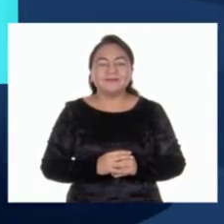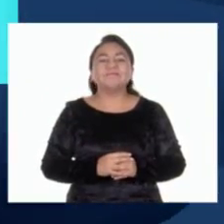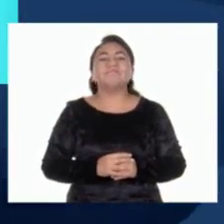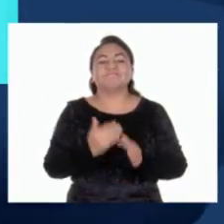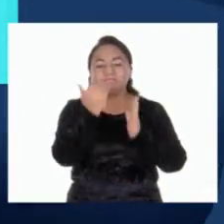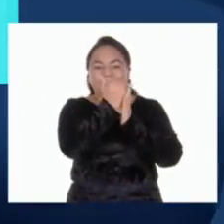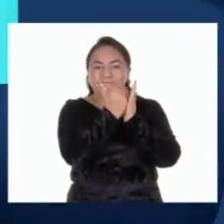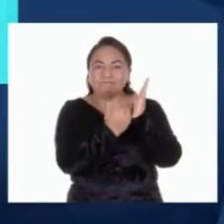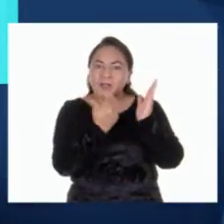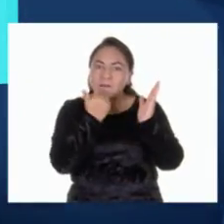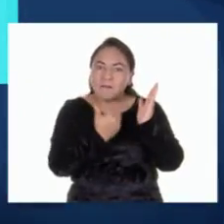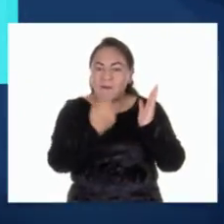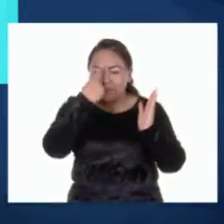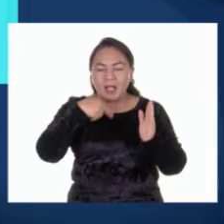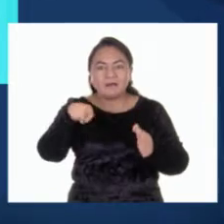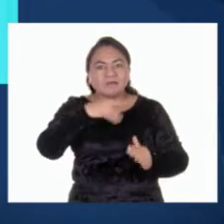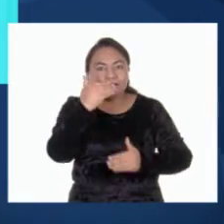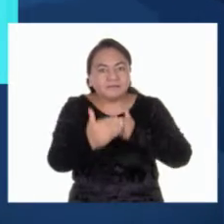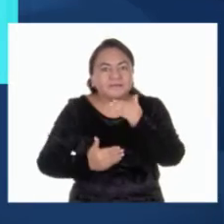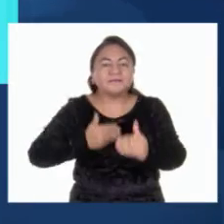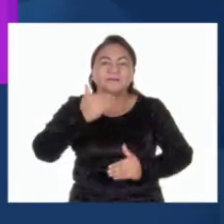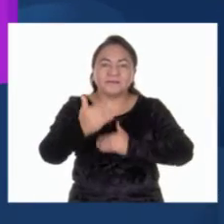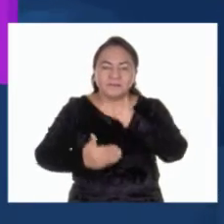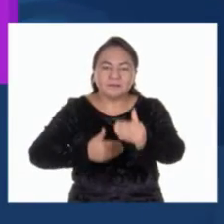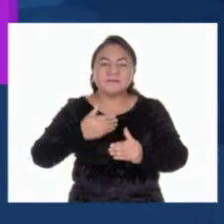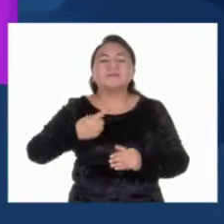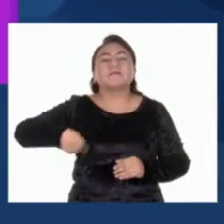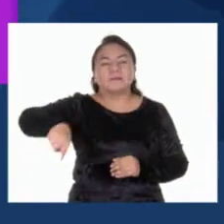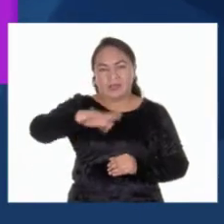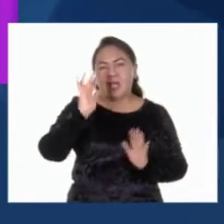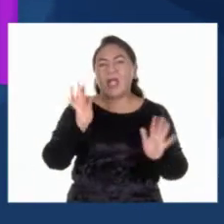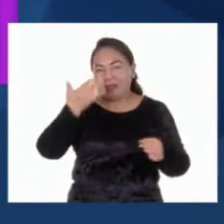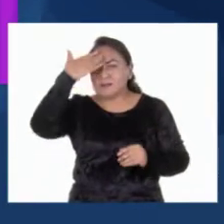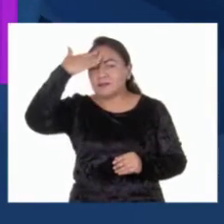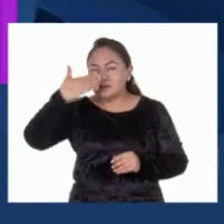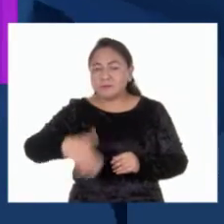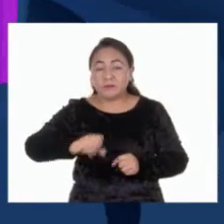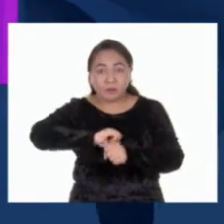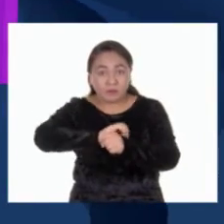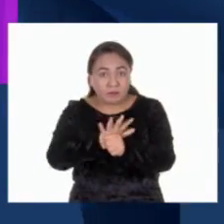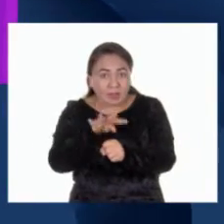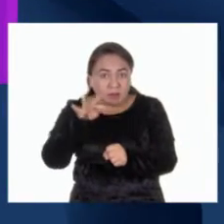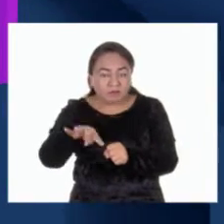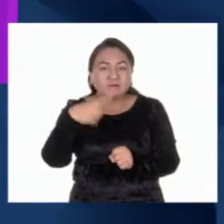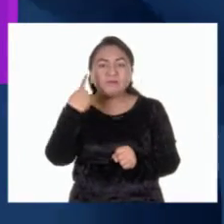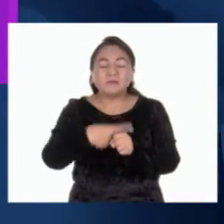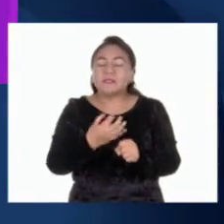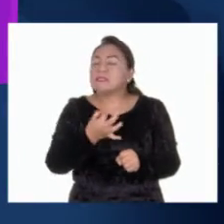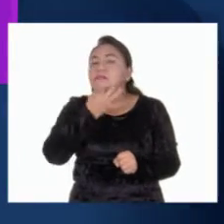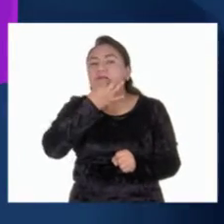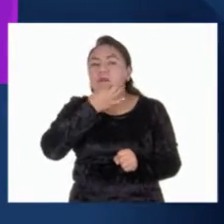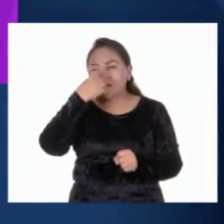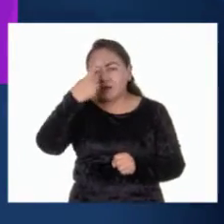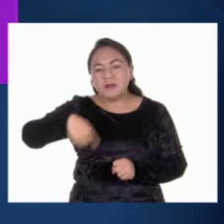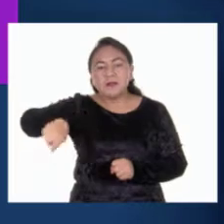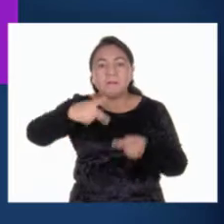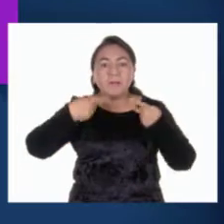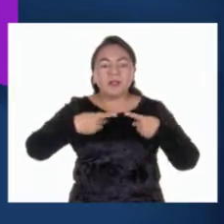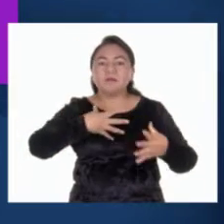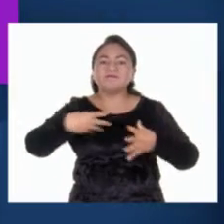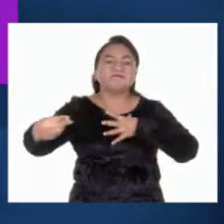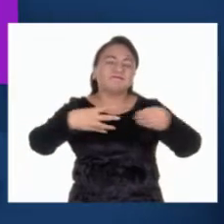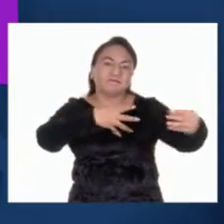Buenas prácticas para seguir adelante. Como todos sabemos, la COVID-19 es una enfermedad que se contagia muy fácilmente entre